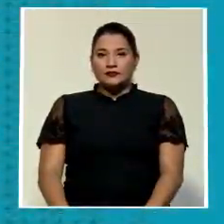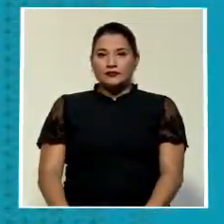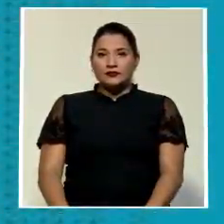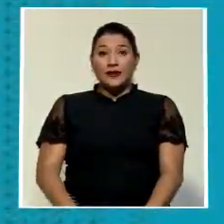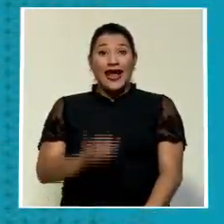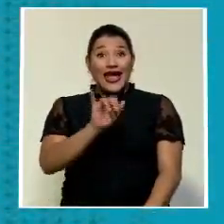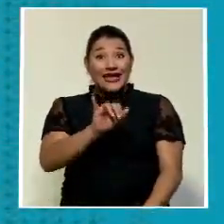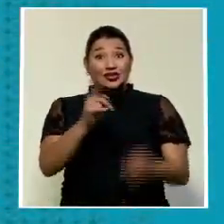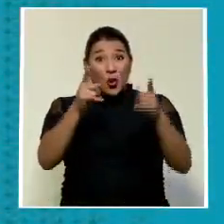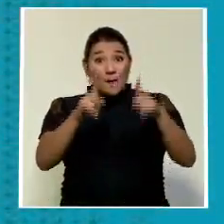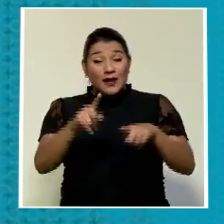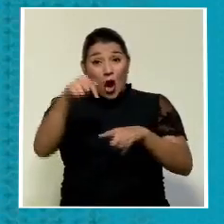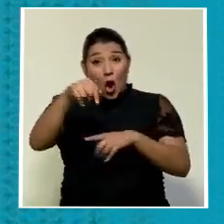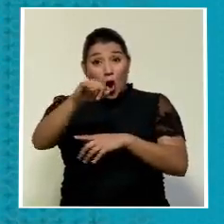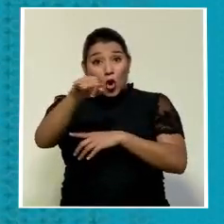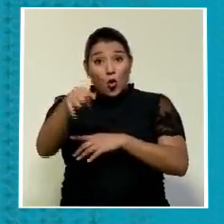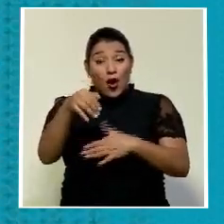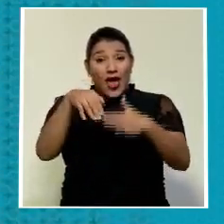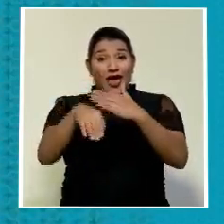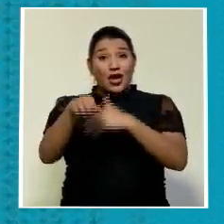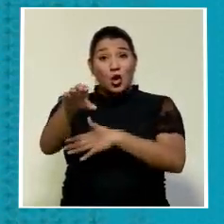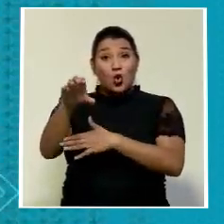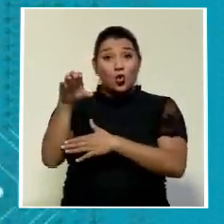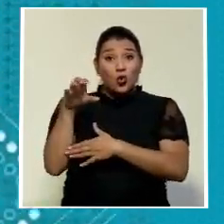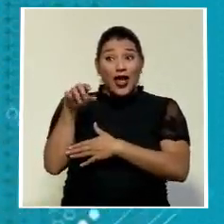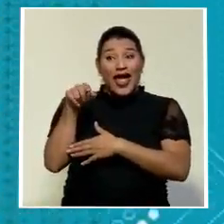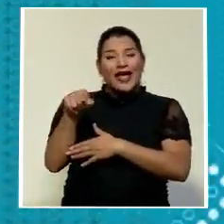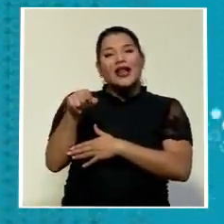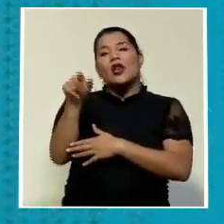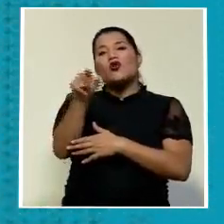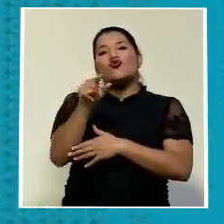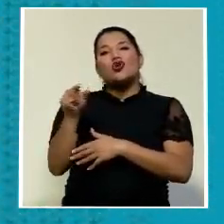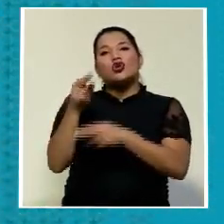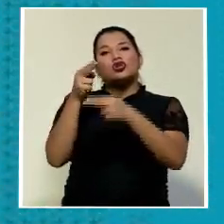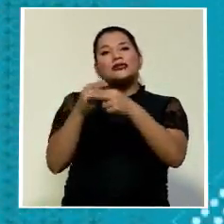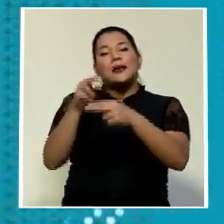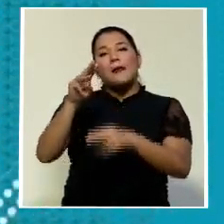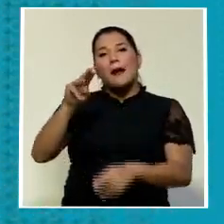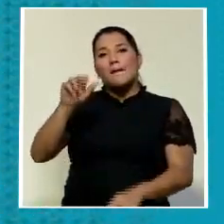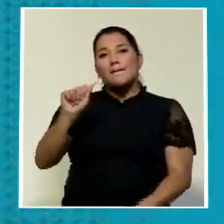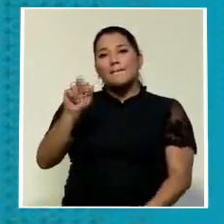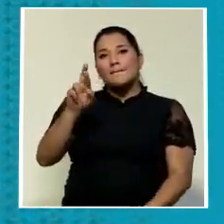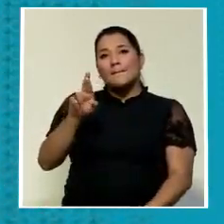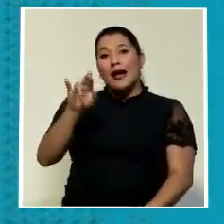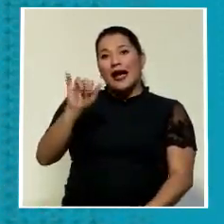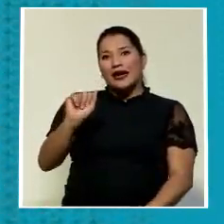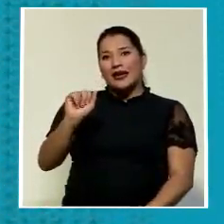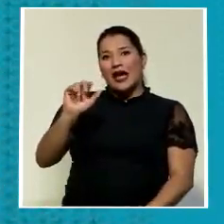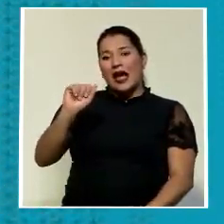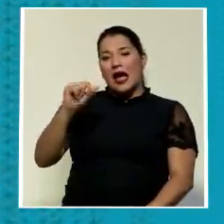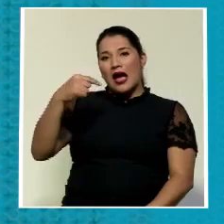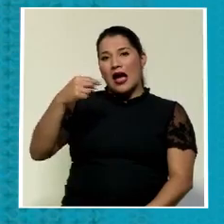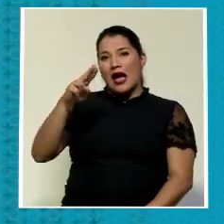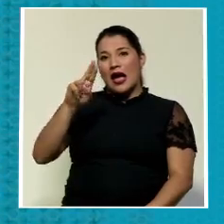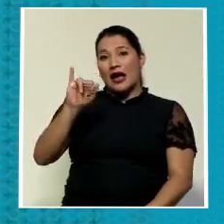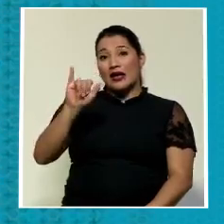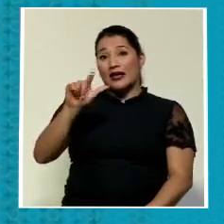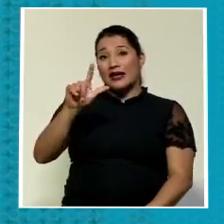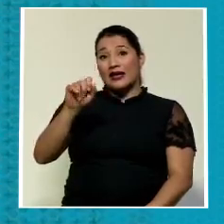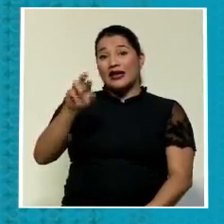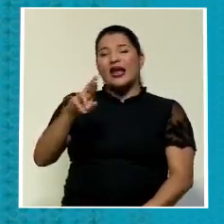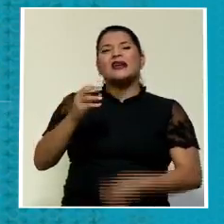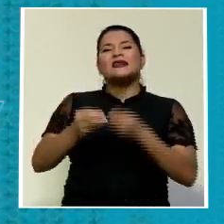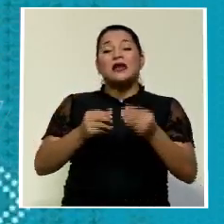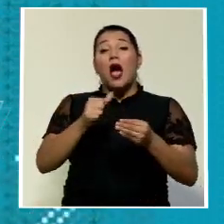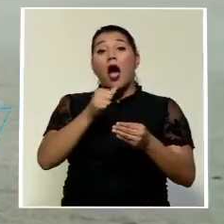Esto ocurrió este jueves en Curridabat cuando el río María Aguilar se desbordó y ocasionó que se inundara la calle. Durante la tarde de